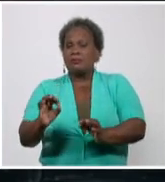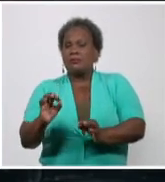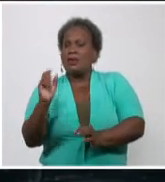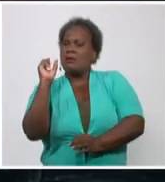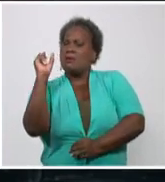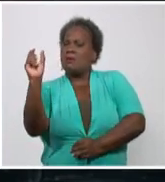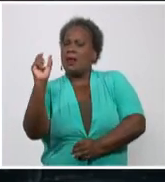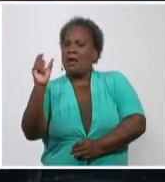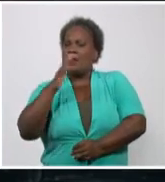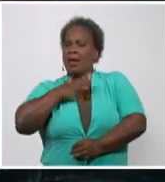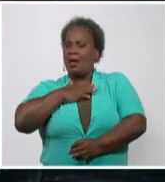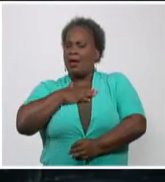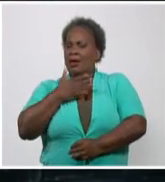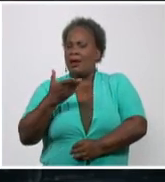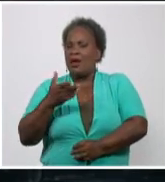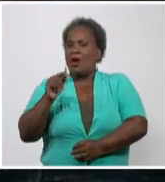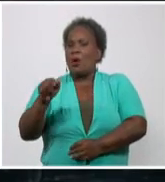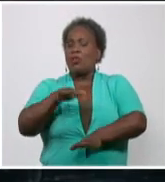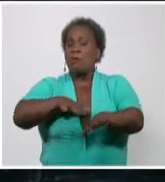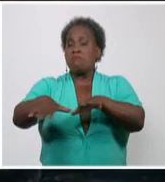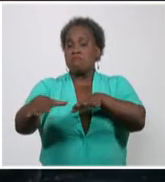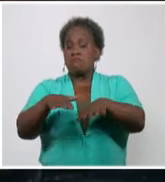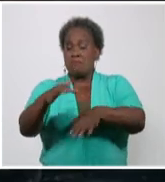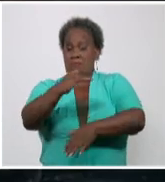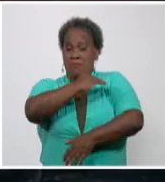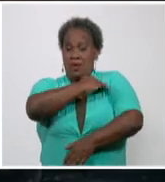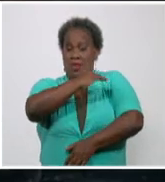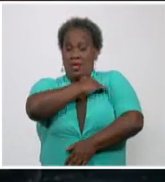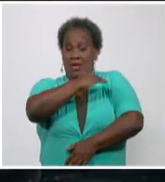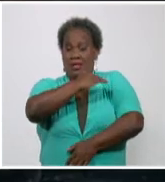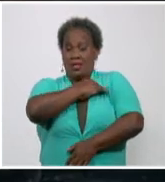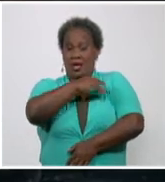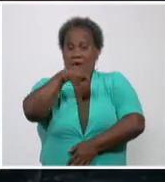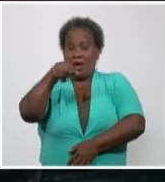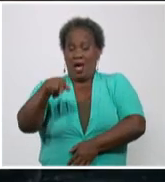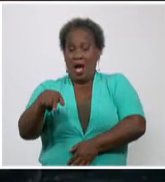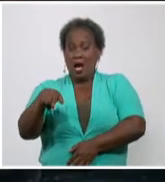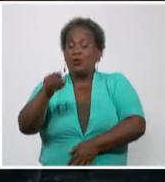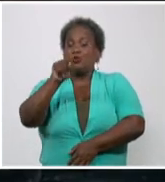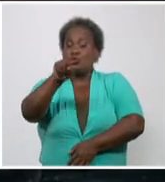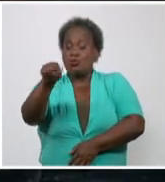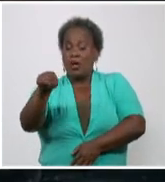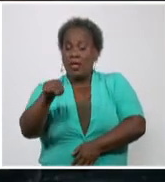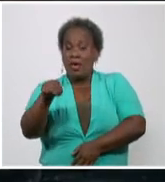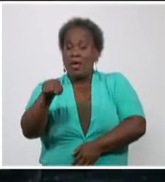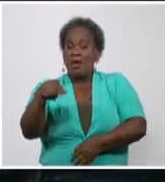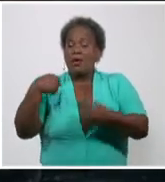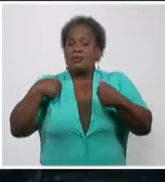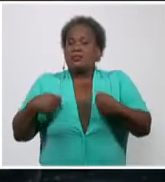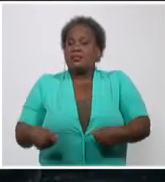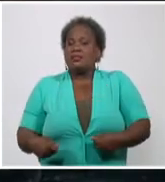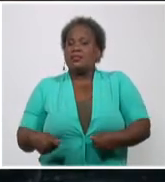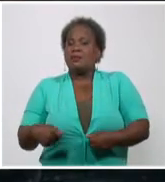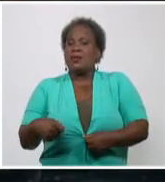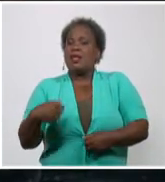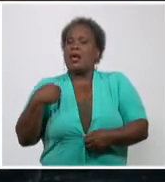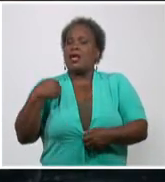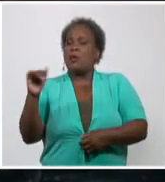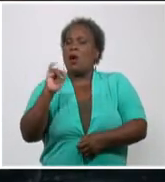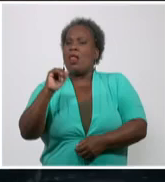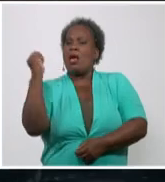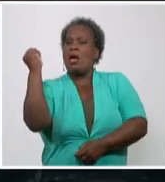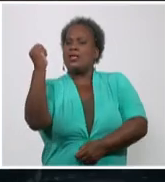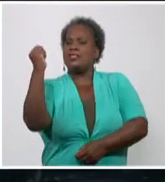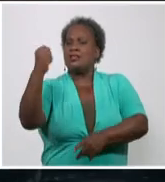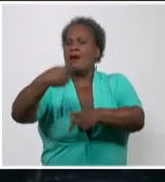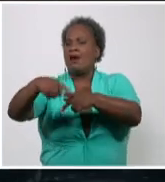sus mandatos cuando instruyó a sus militares a vestir civiles de guerrilleros y asesinarlos para anotarse puntos en la guerra.